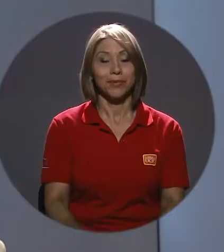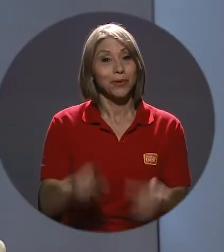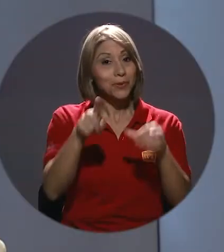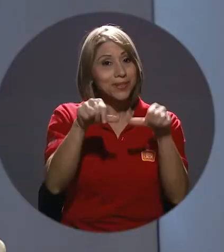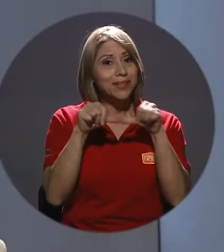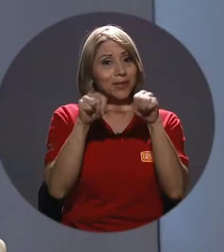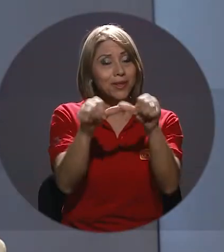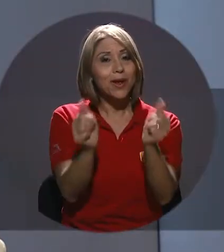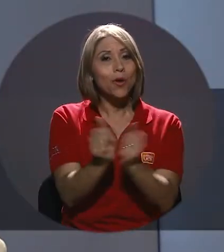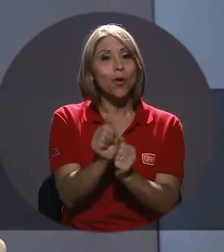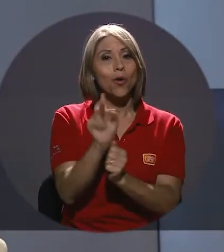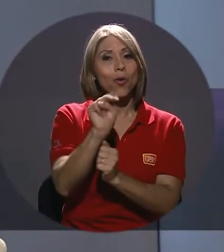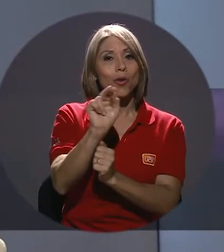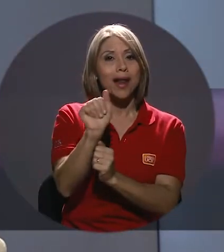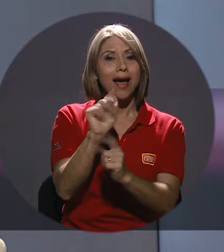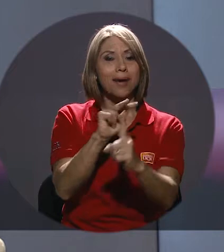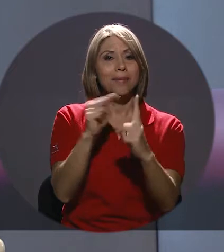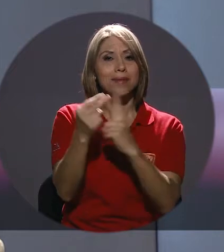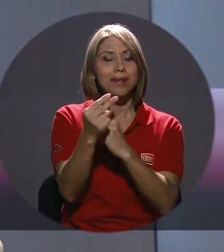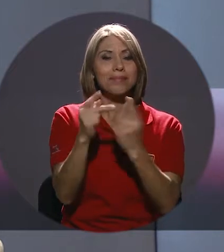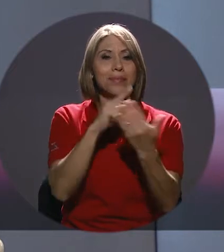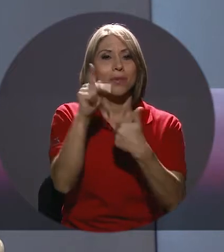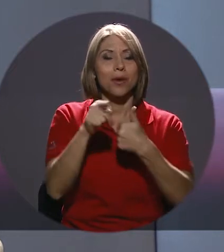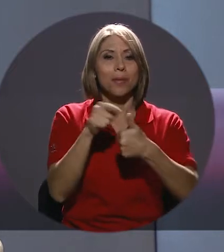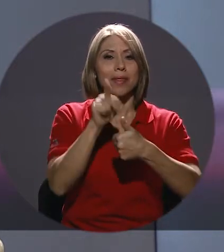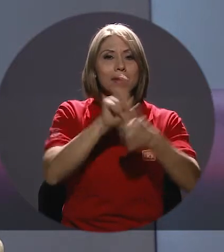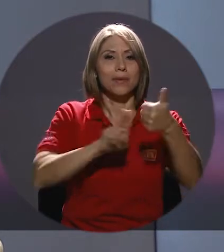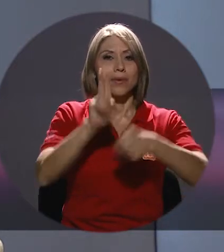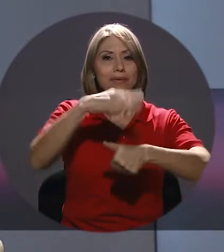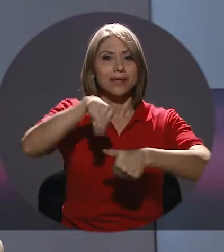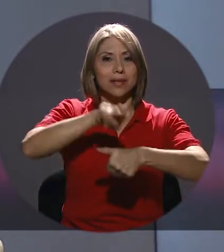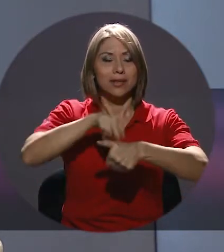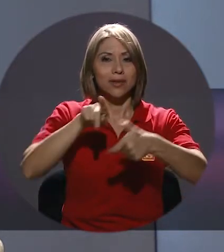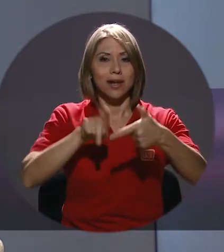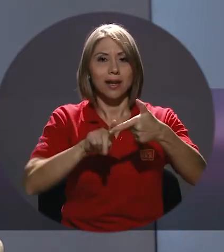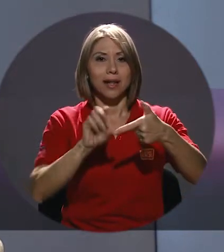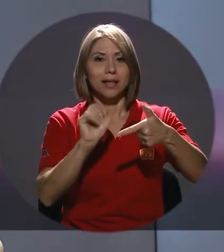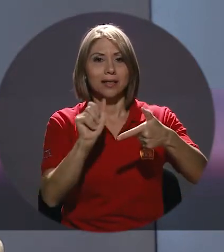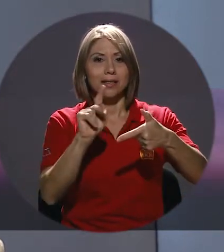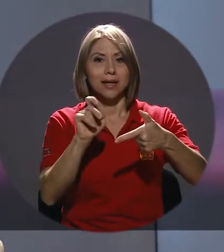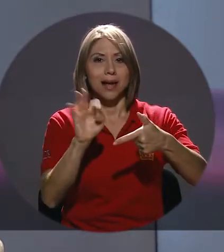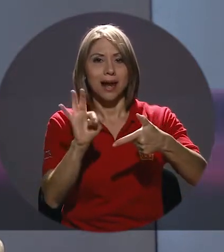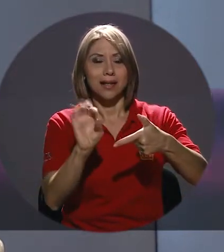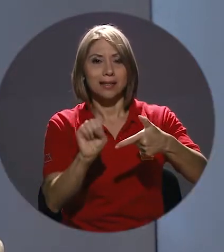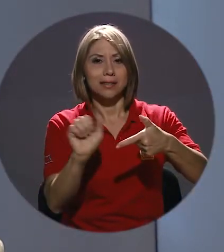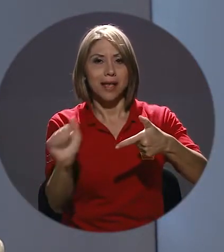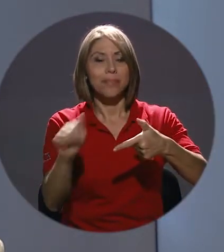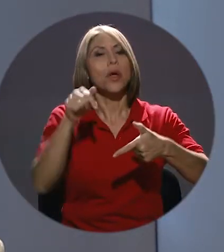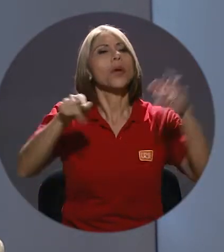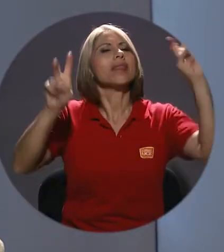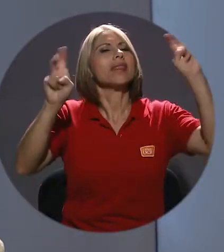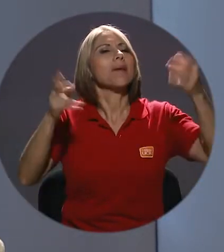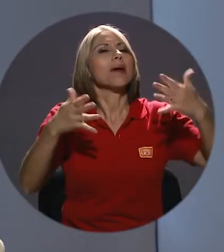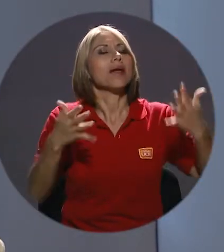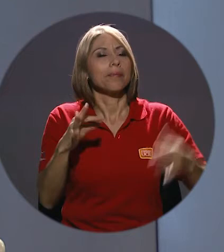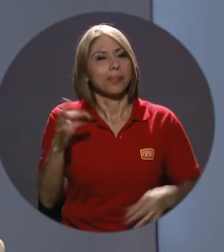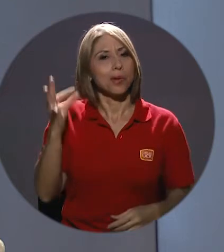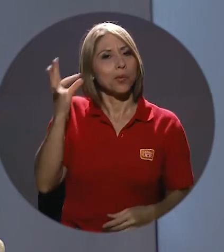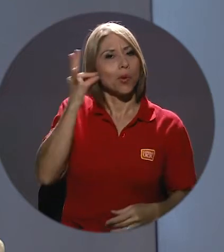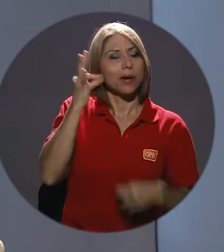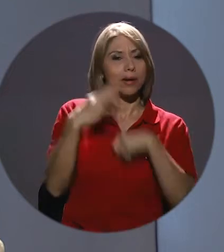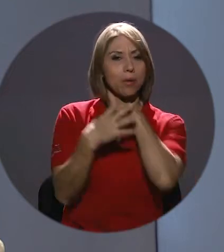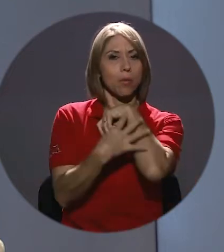Continúa usted con una mirada del programa de la Universidad Nacional y del CINAR S.A. Hoy con el tema de mujer, pobreza y